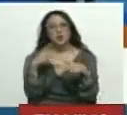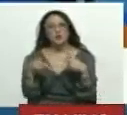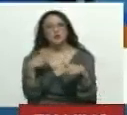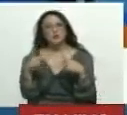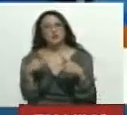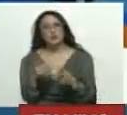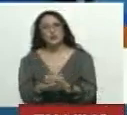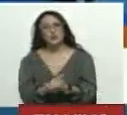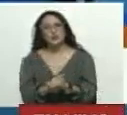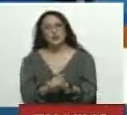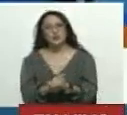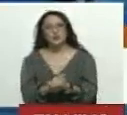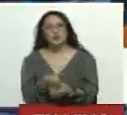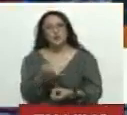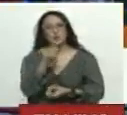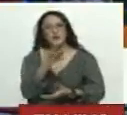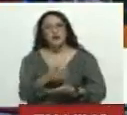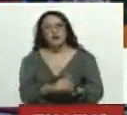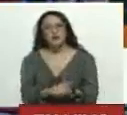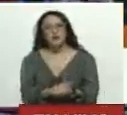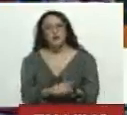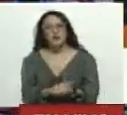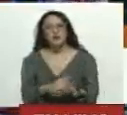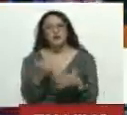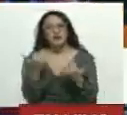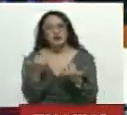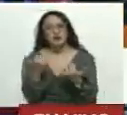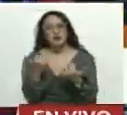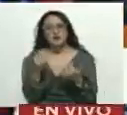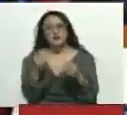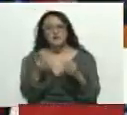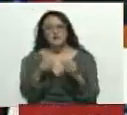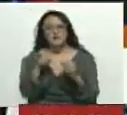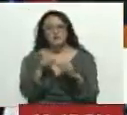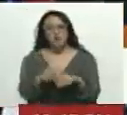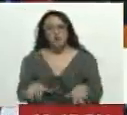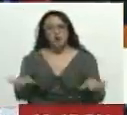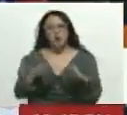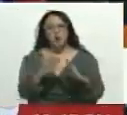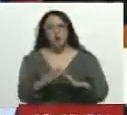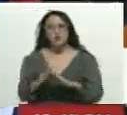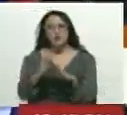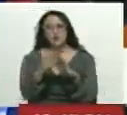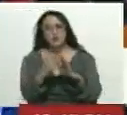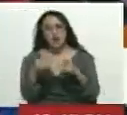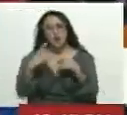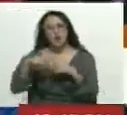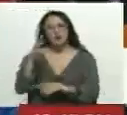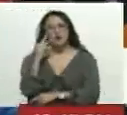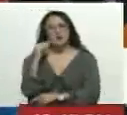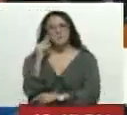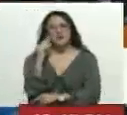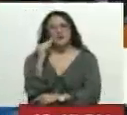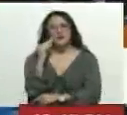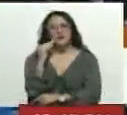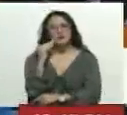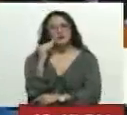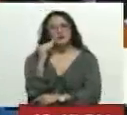de los bienes de ahí viene las comunas y otras experiencias cooperativas